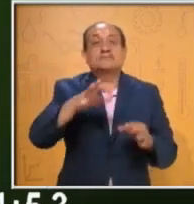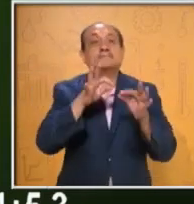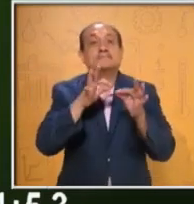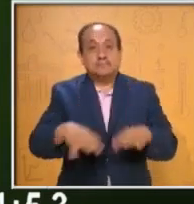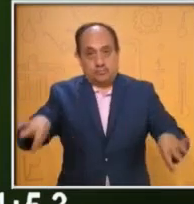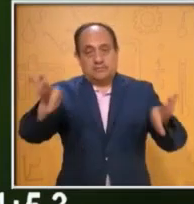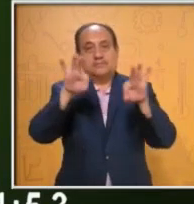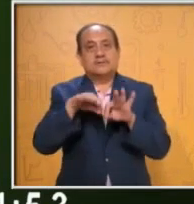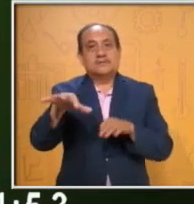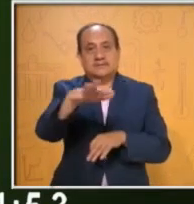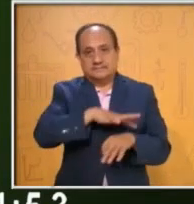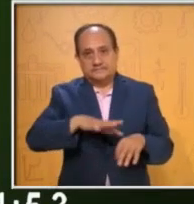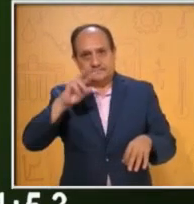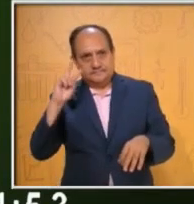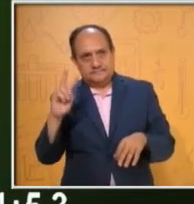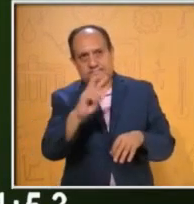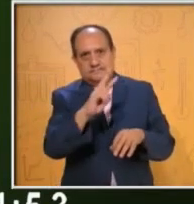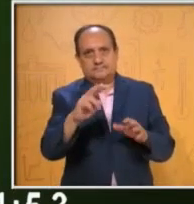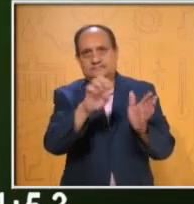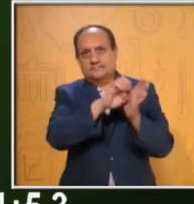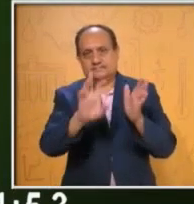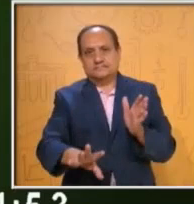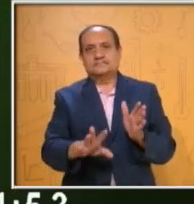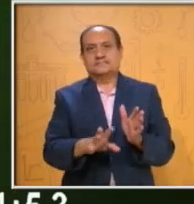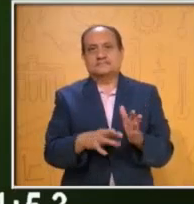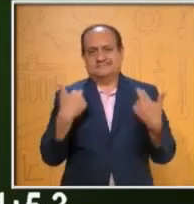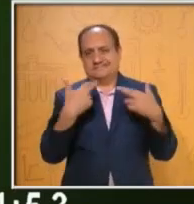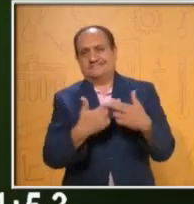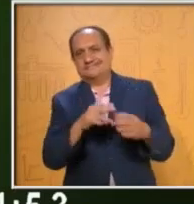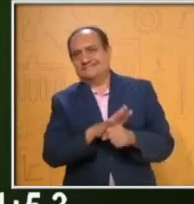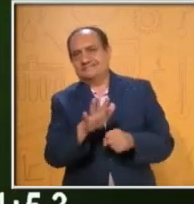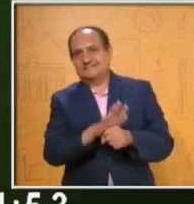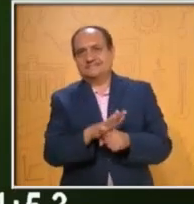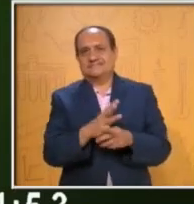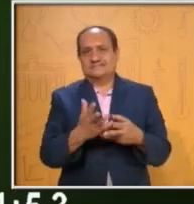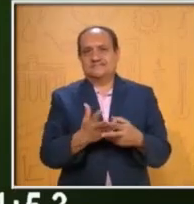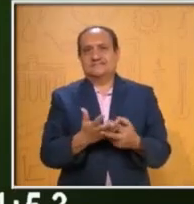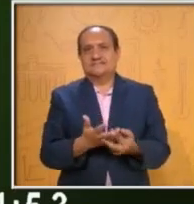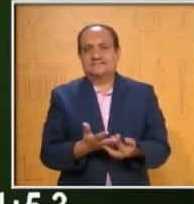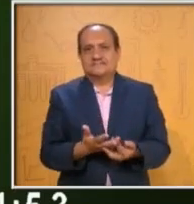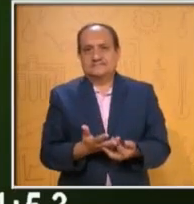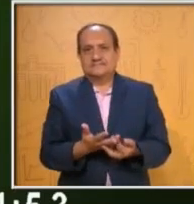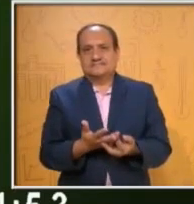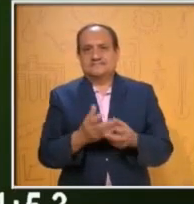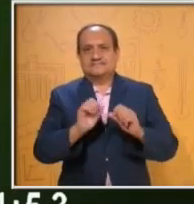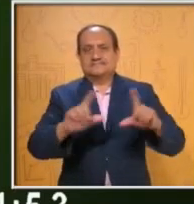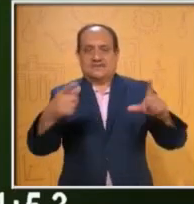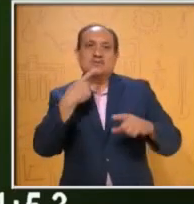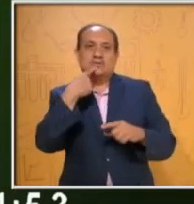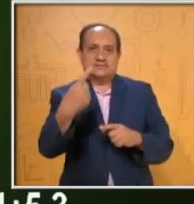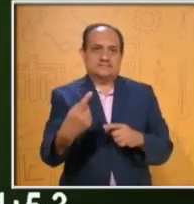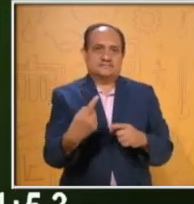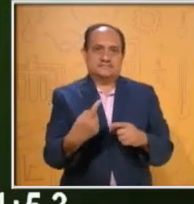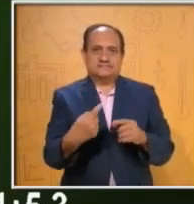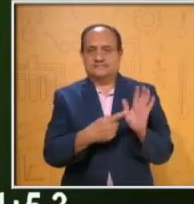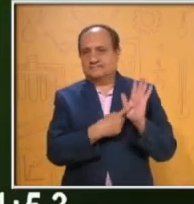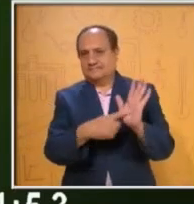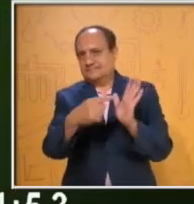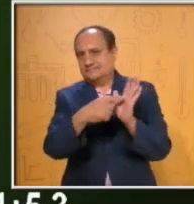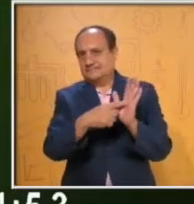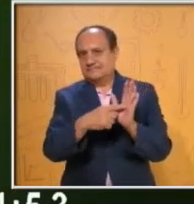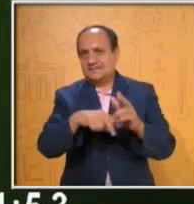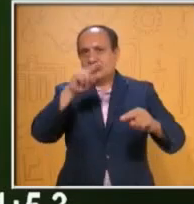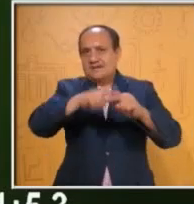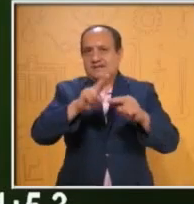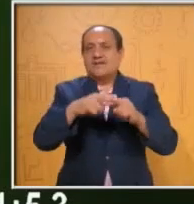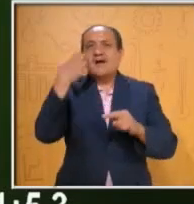importante. Veamos el siguiente ejemplo, profe Ricky, ¿cuál es? Así es, te lo voy a mencionar. Dice, las bancas